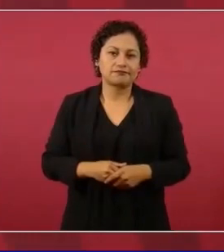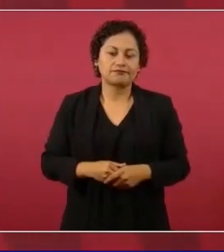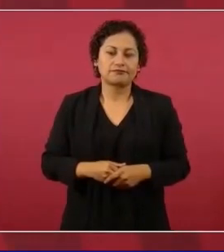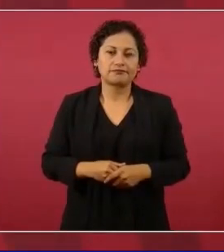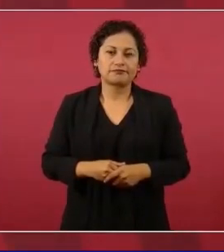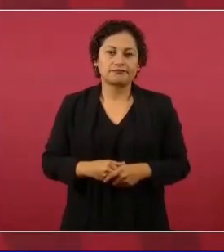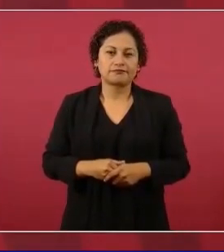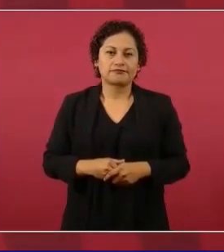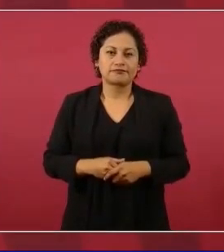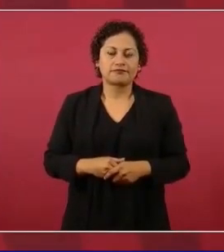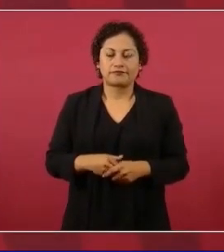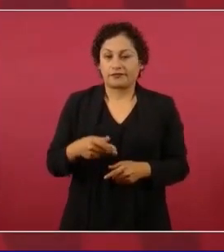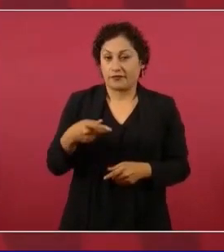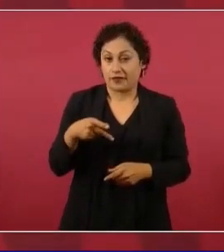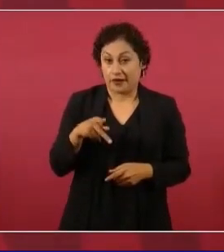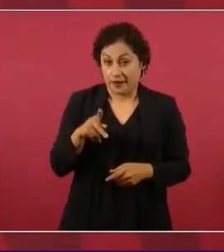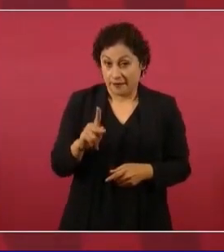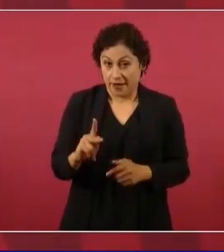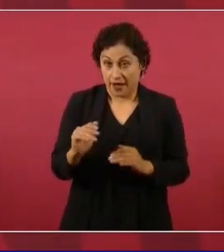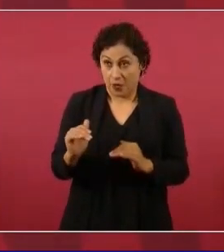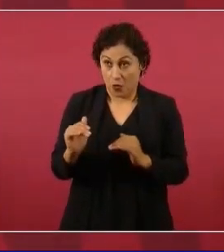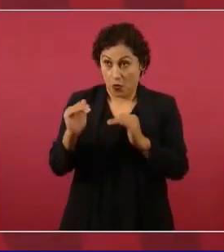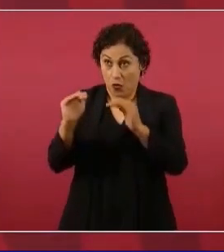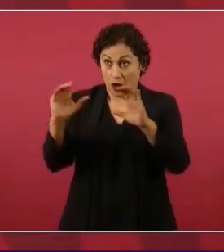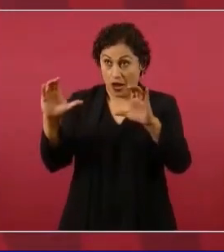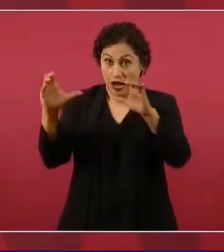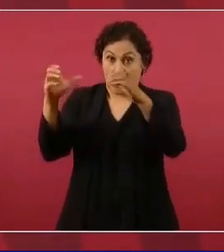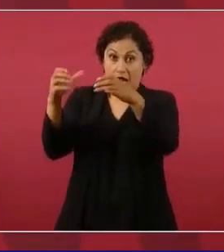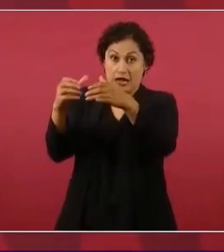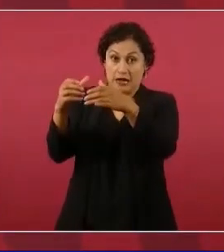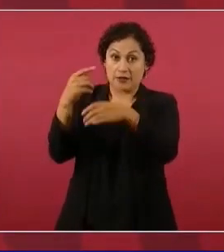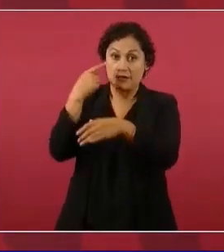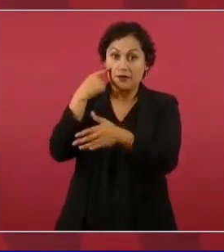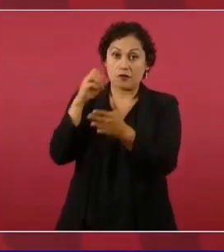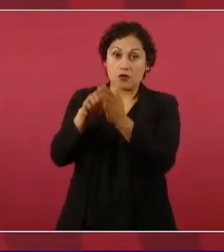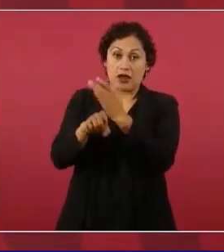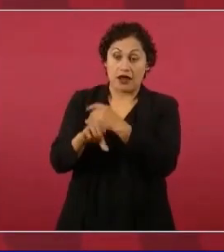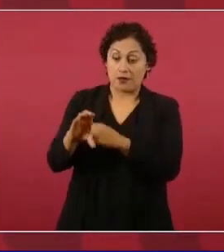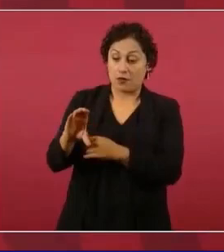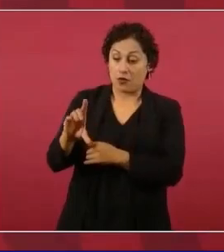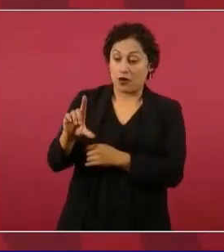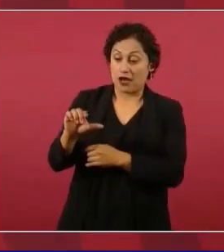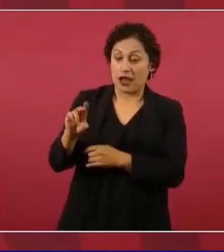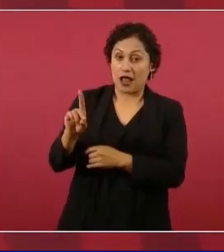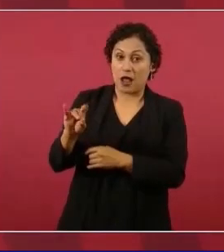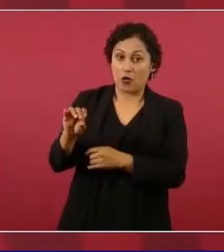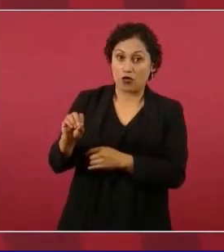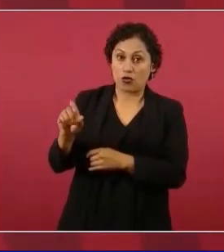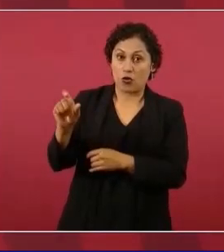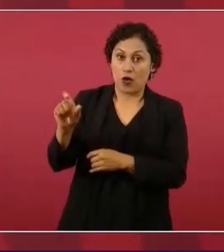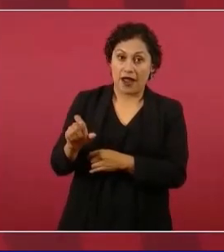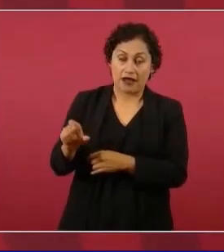Pero los de arriba, Claudio X, sin duda, no.